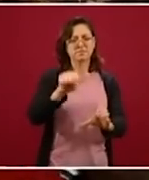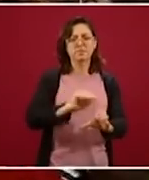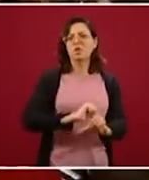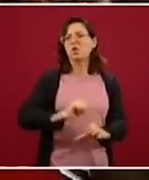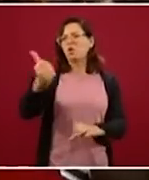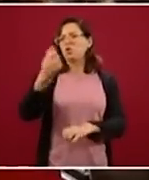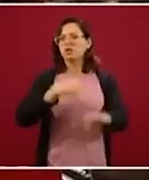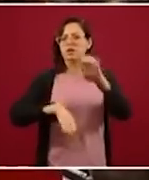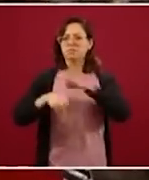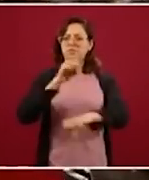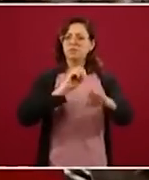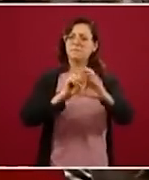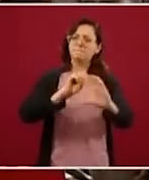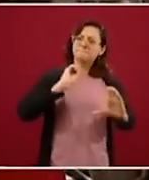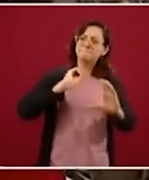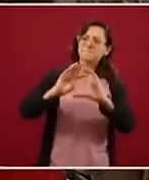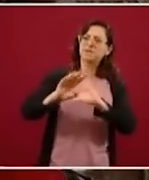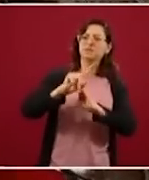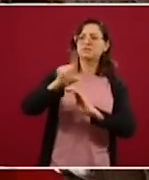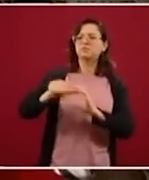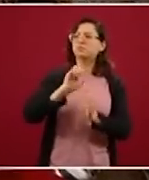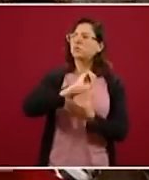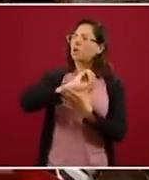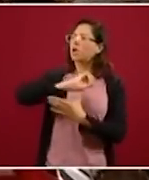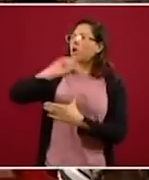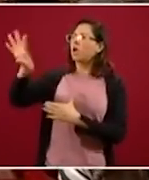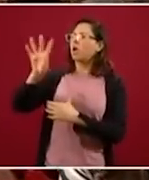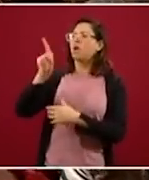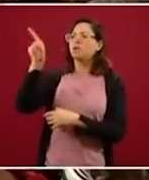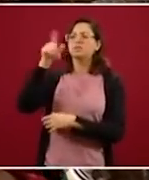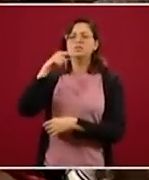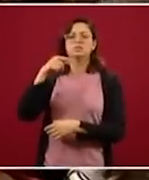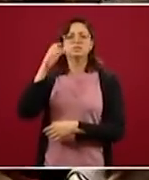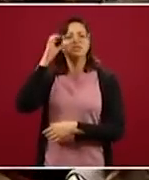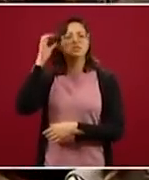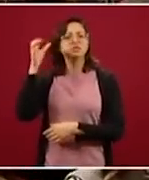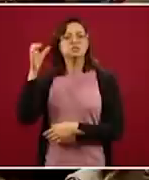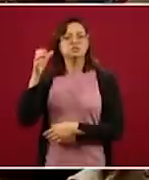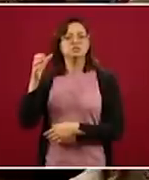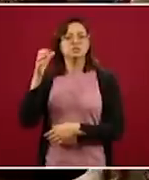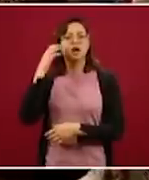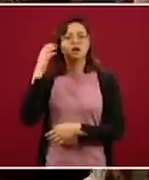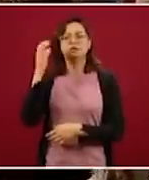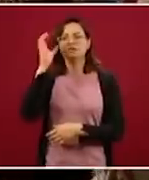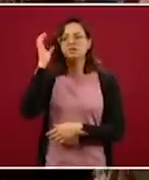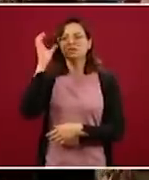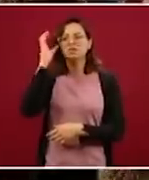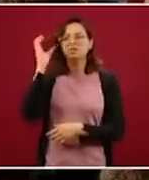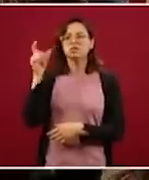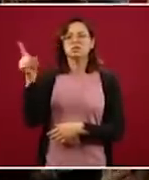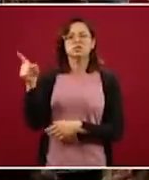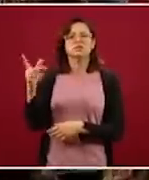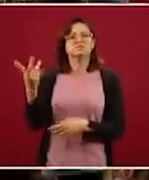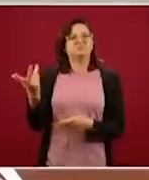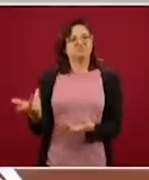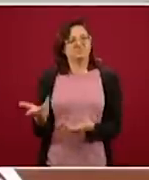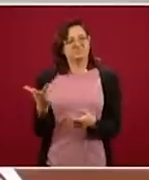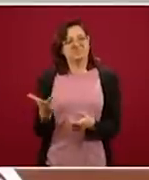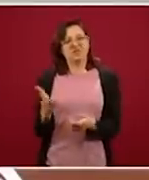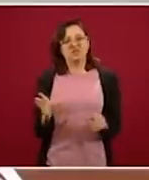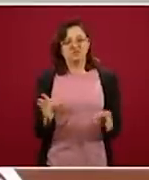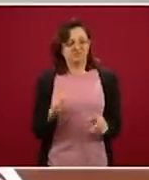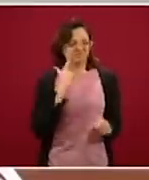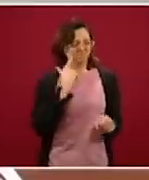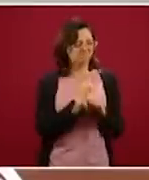empresa concentradora y ahí enviar el dinero fuera del país, particularmente a China. ¿Cuándo encontramos estos perfiles de empresa